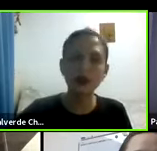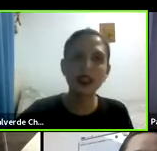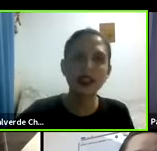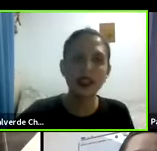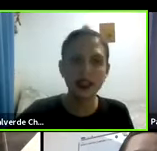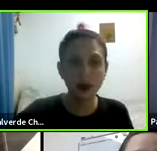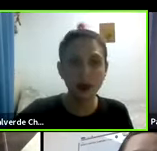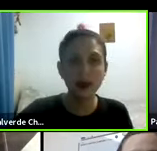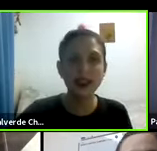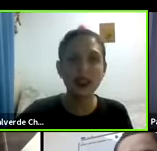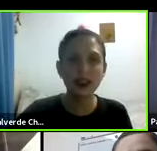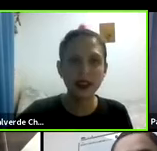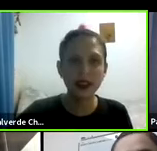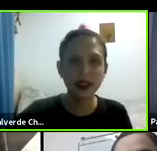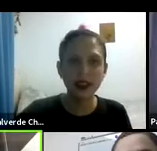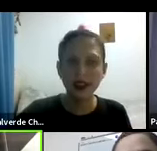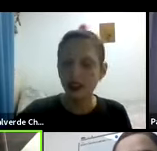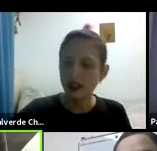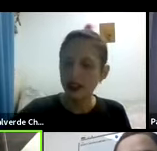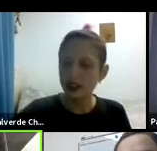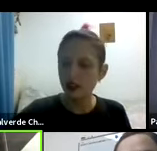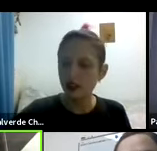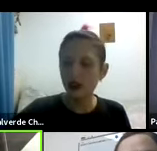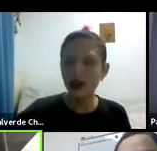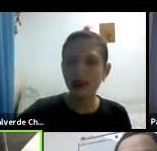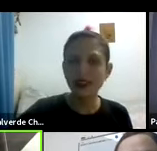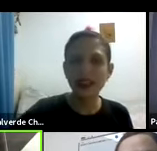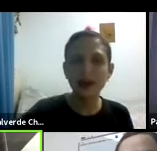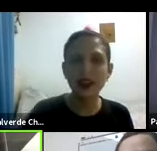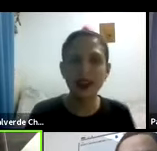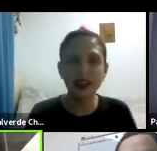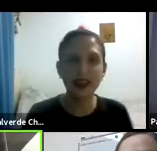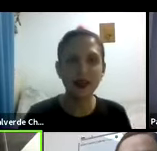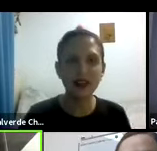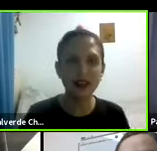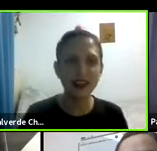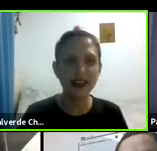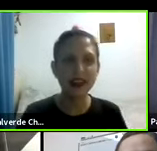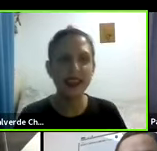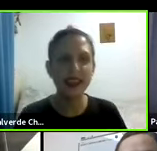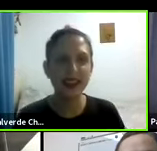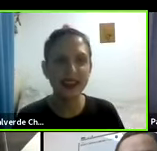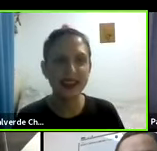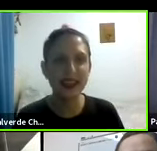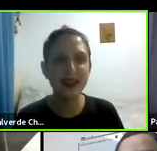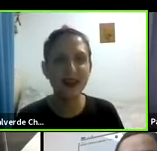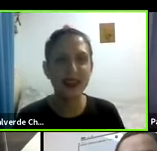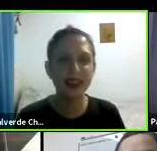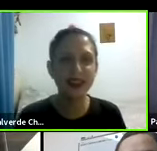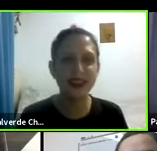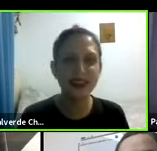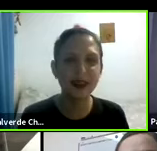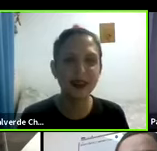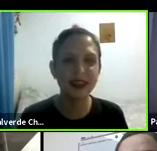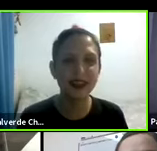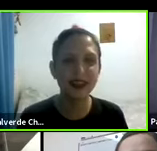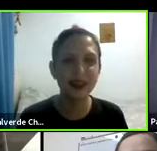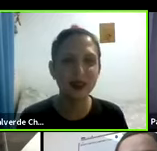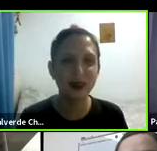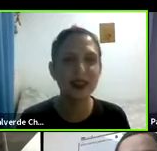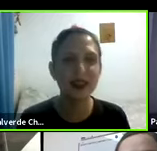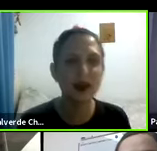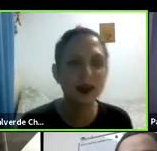sobre la salud mental verdad que es como además del lema de la universidad desde este año verdad que es una universidad